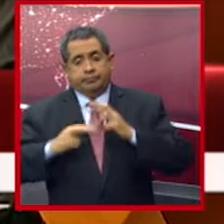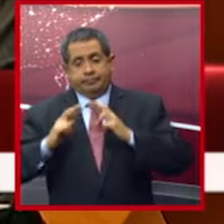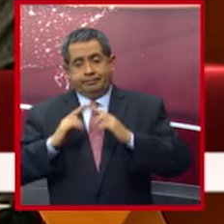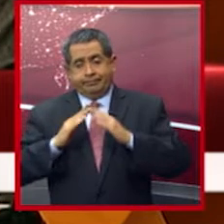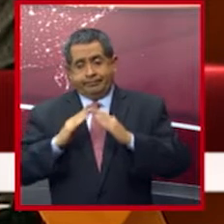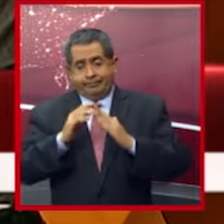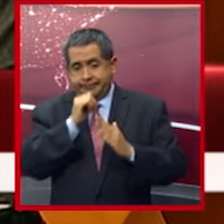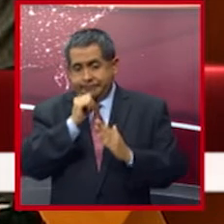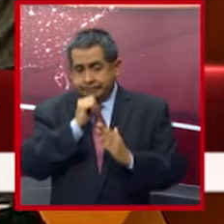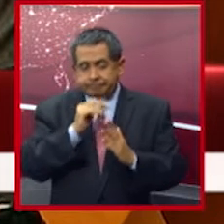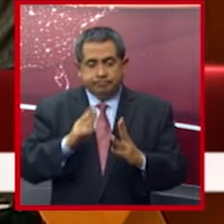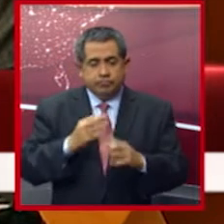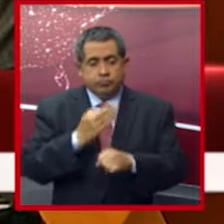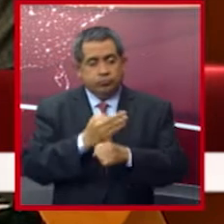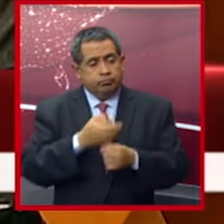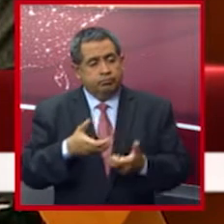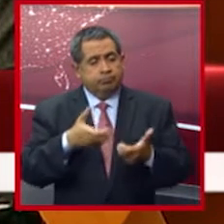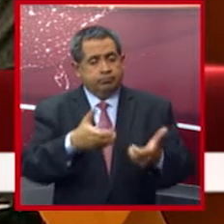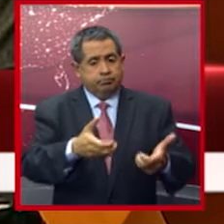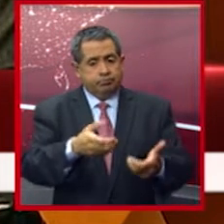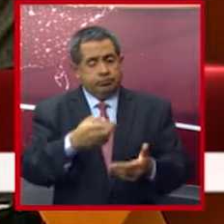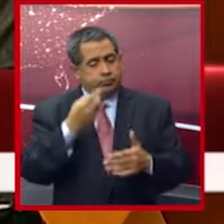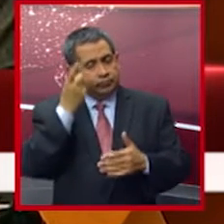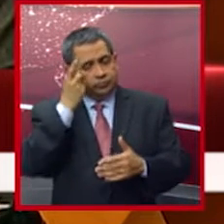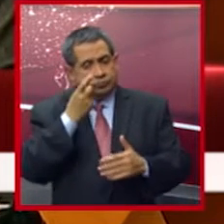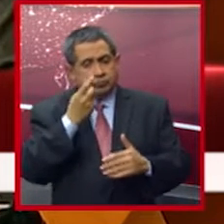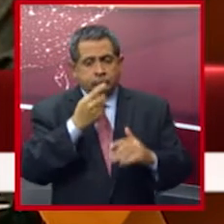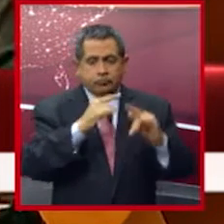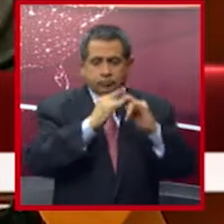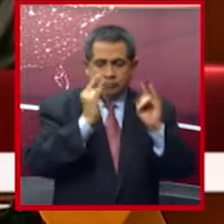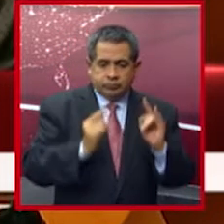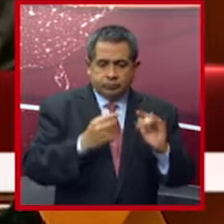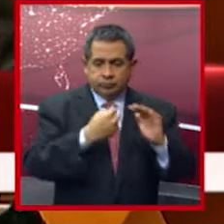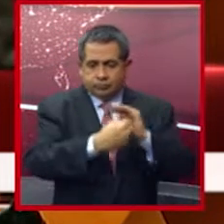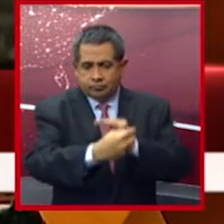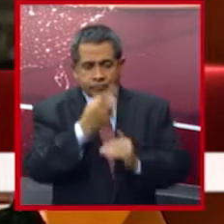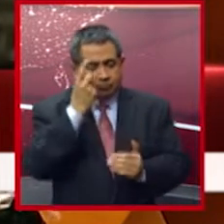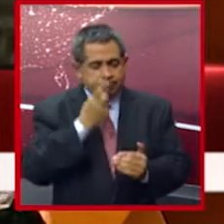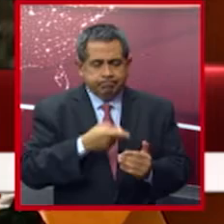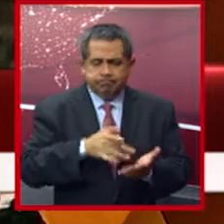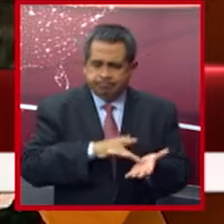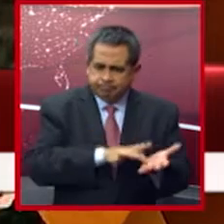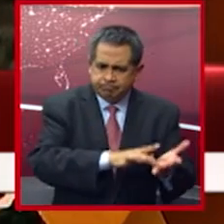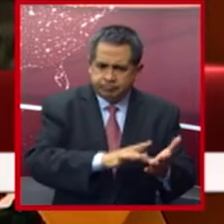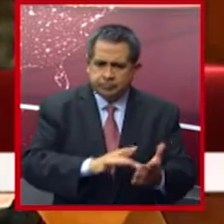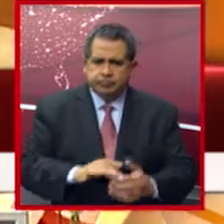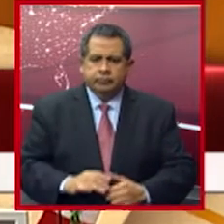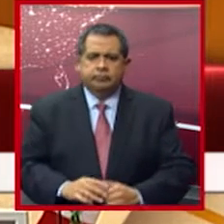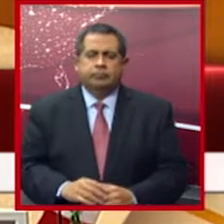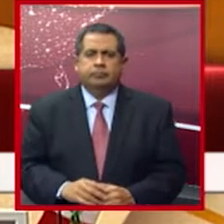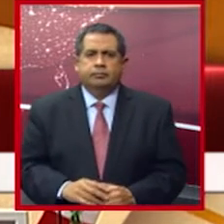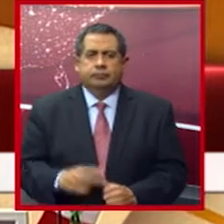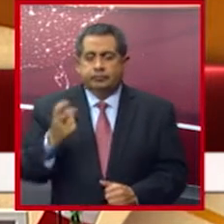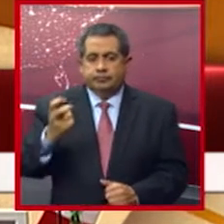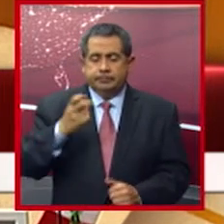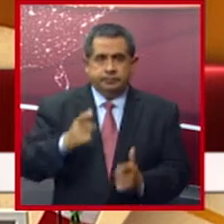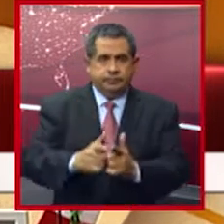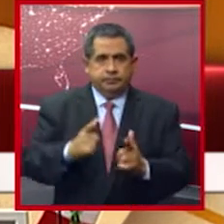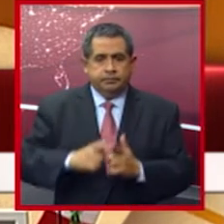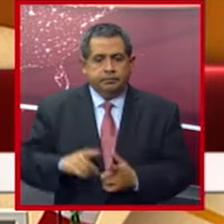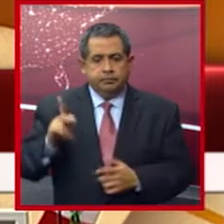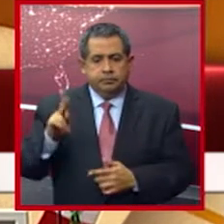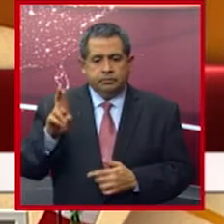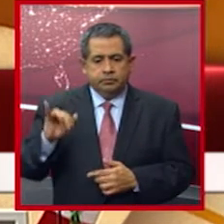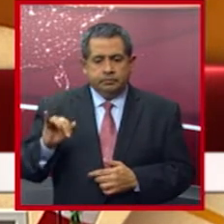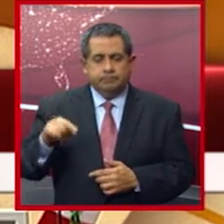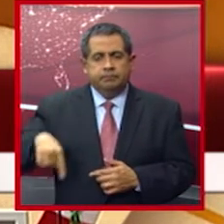y que hoy están durmiendo en la calle o durmiendo en albergues. Es por ello que la fracción del PRI en la